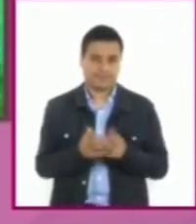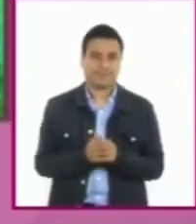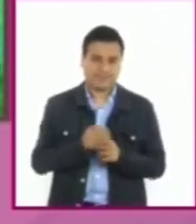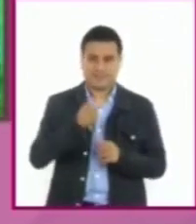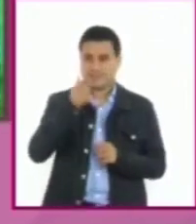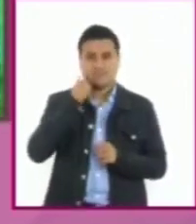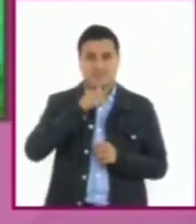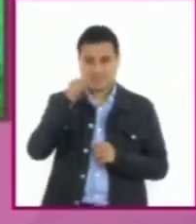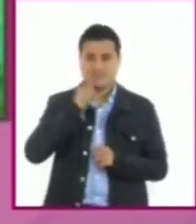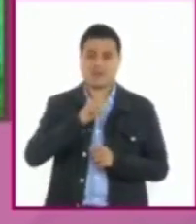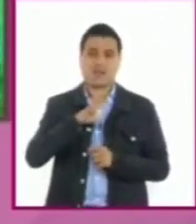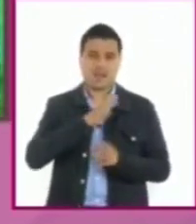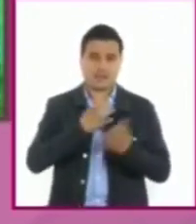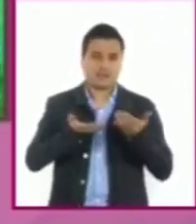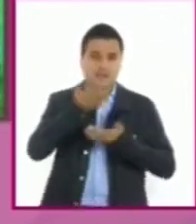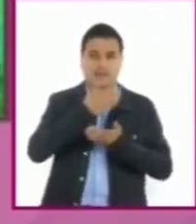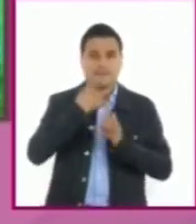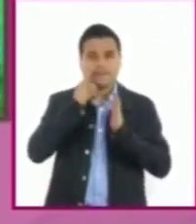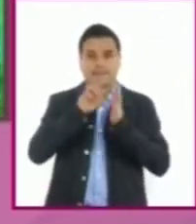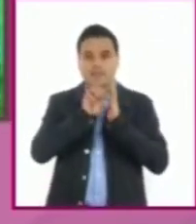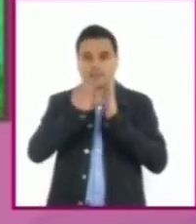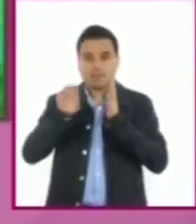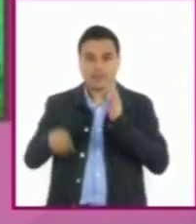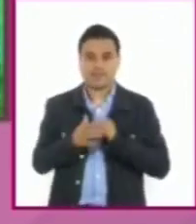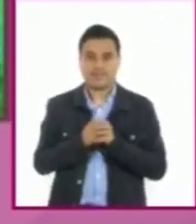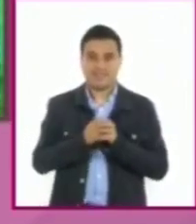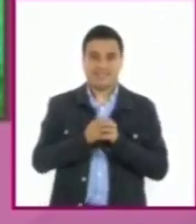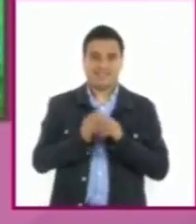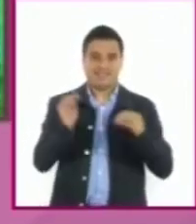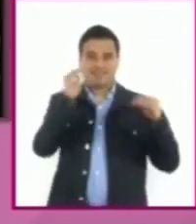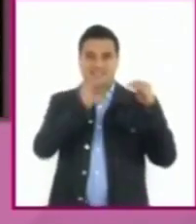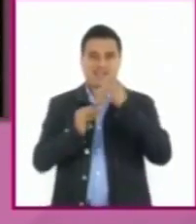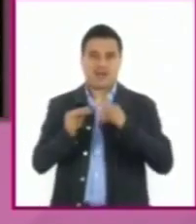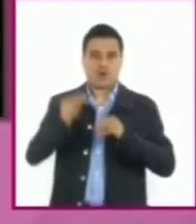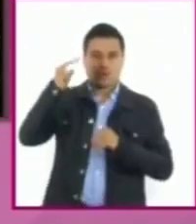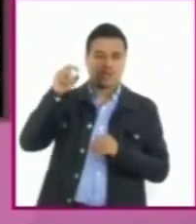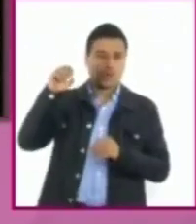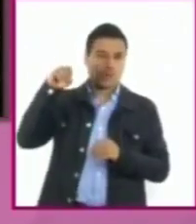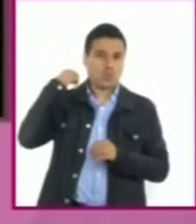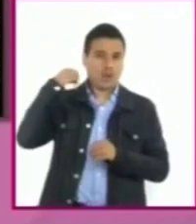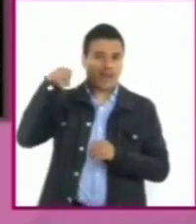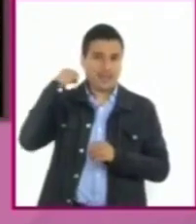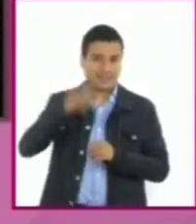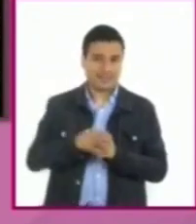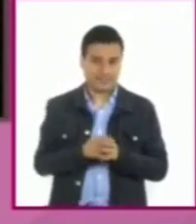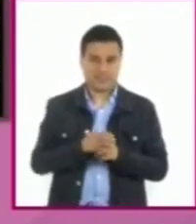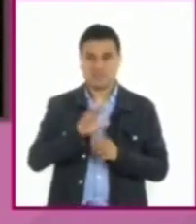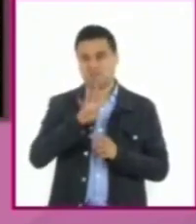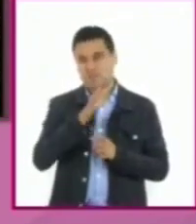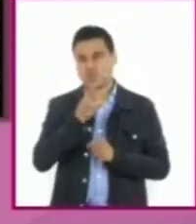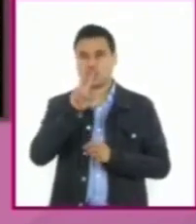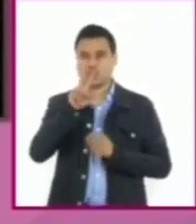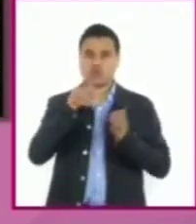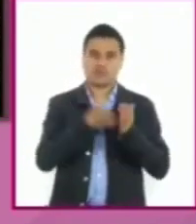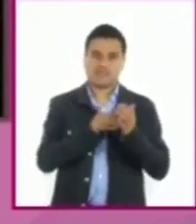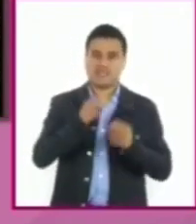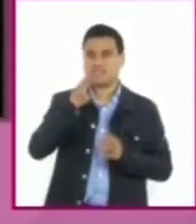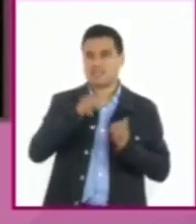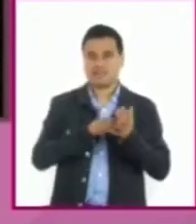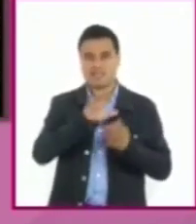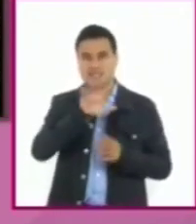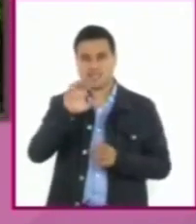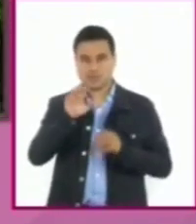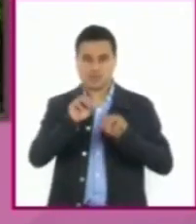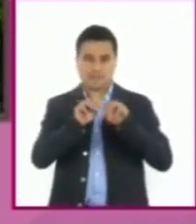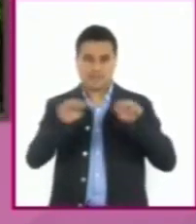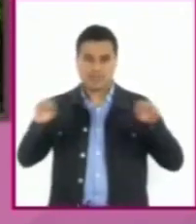interacción entre estos. Por ejemplo, en la Sierra Norte de Oaxaca, por tener una altura entre los 2.000 y 3.500 metros sobre el